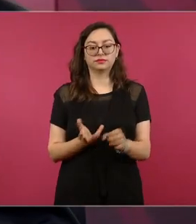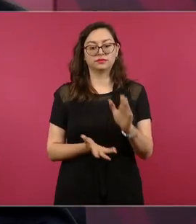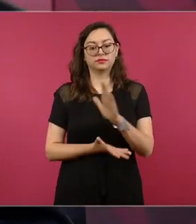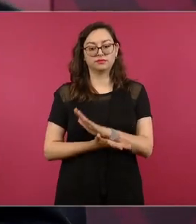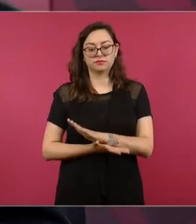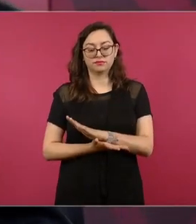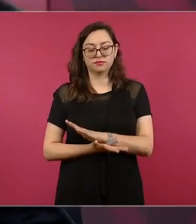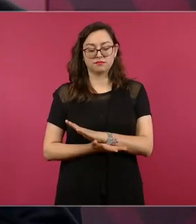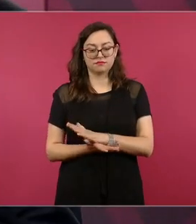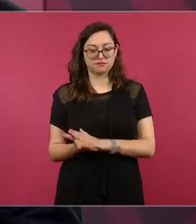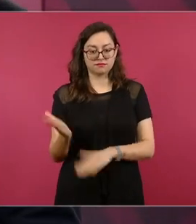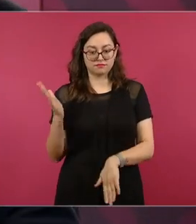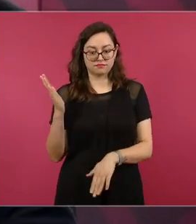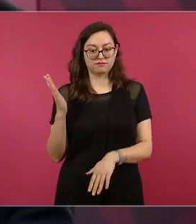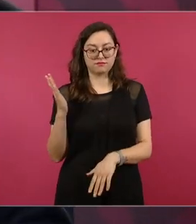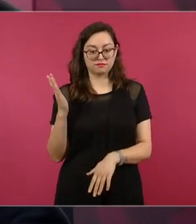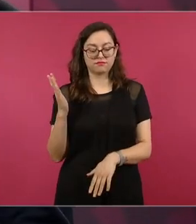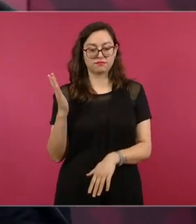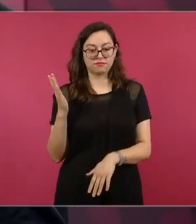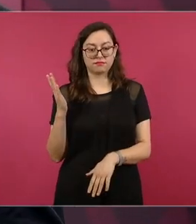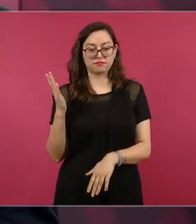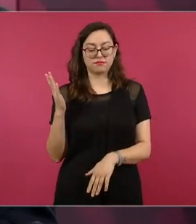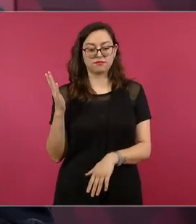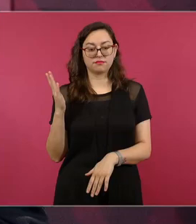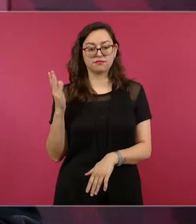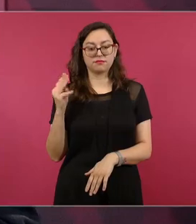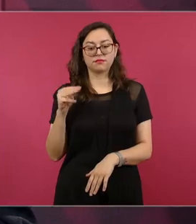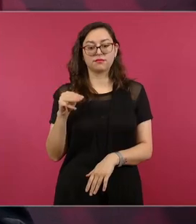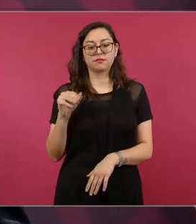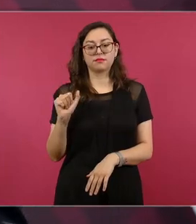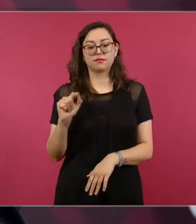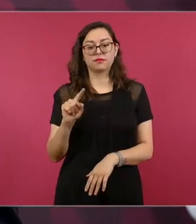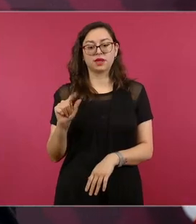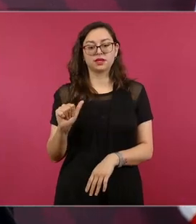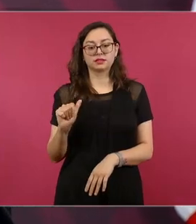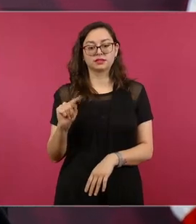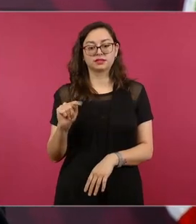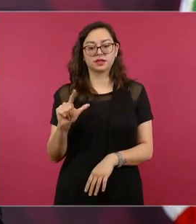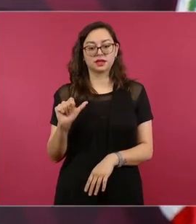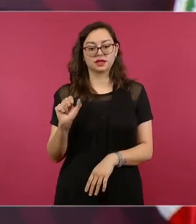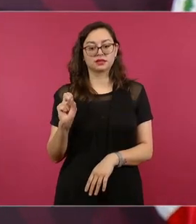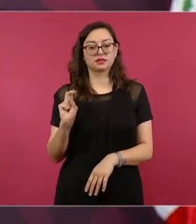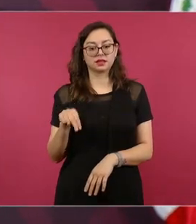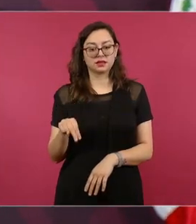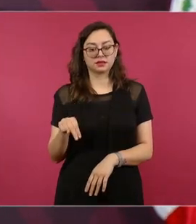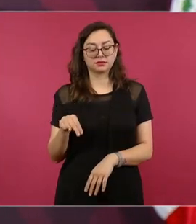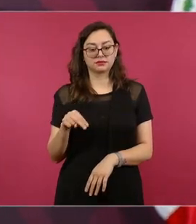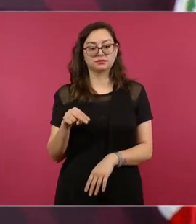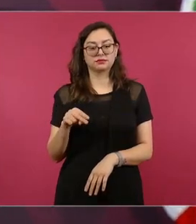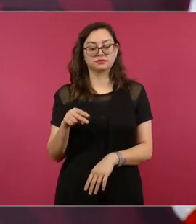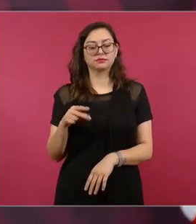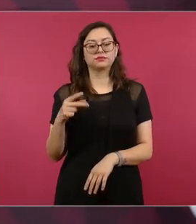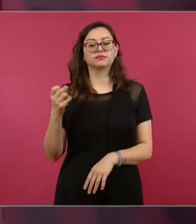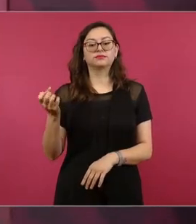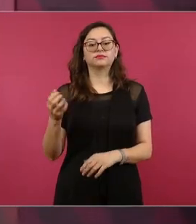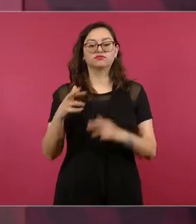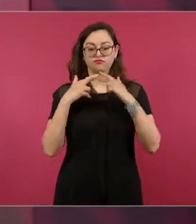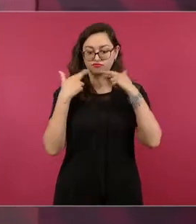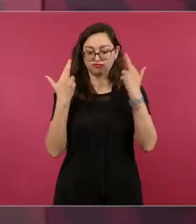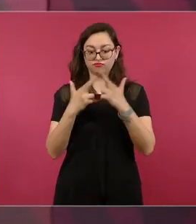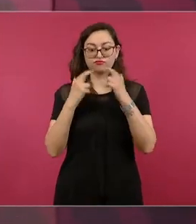reunión de seguridad en Mazatlán y la conferencia